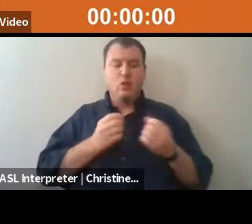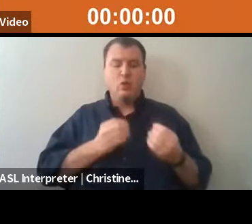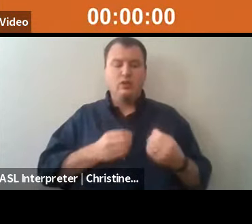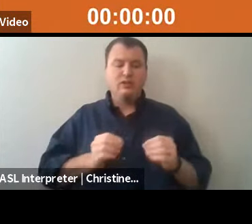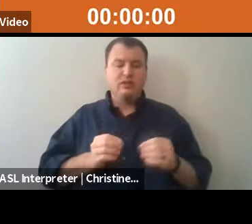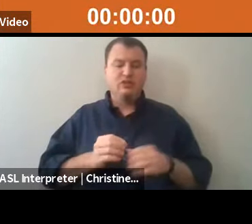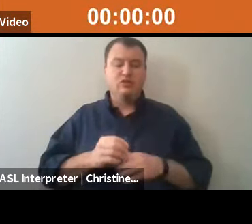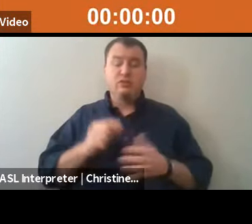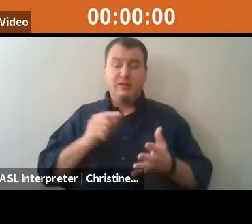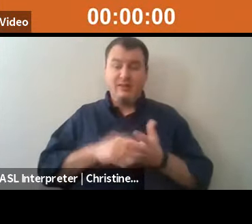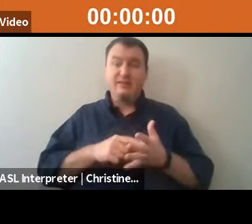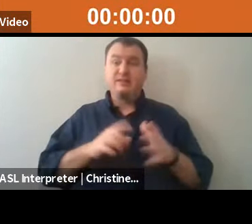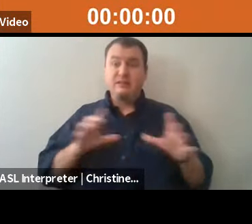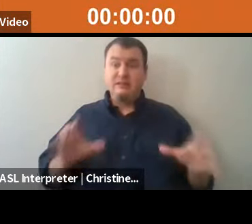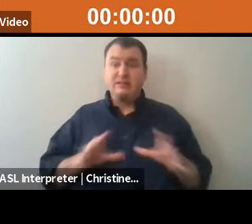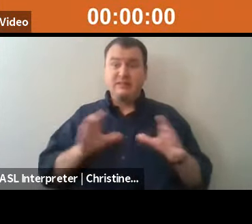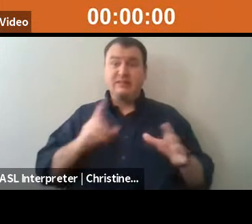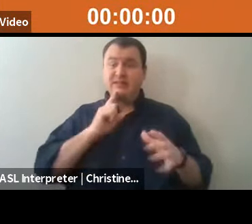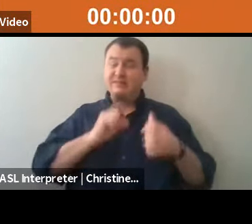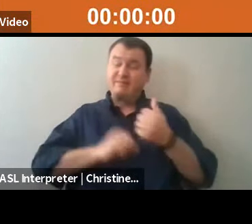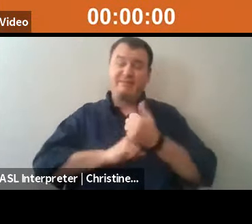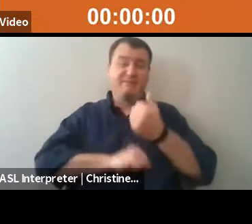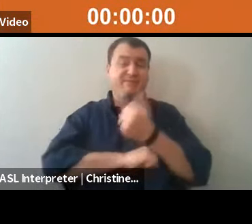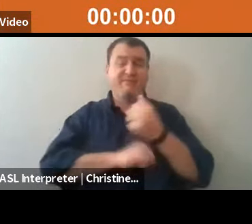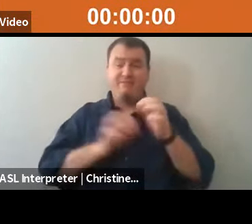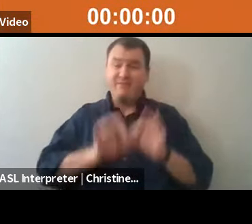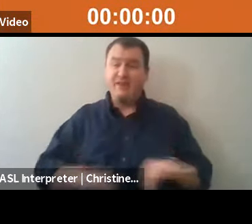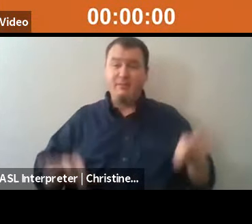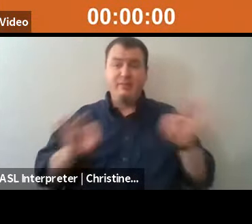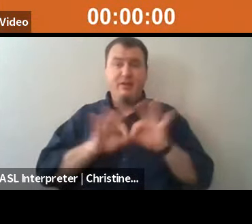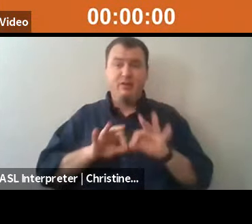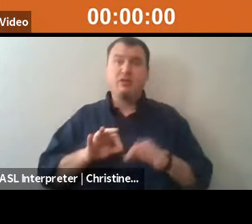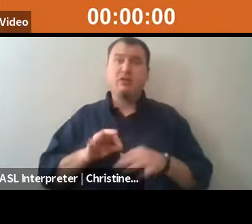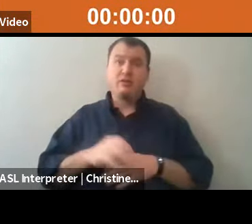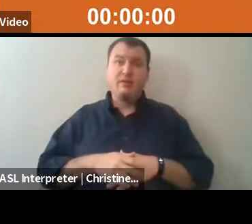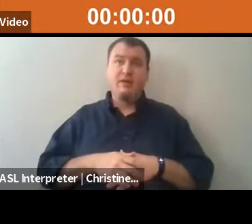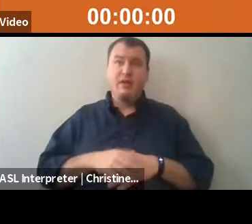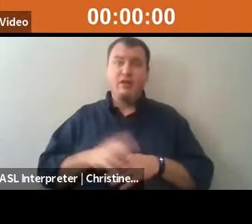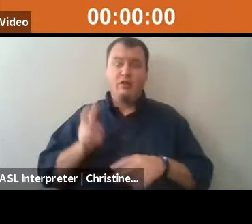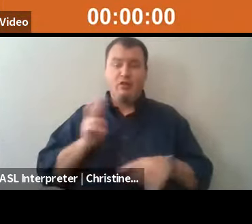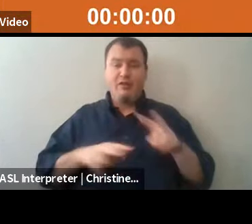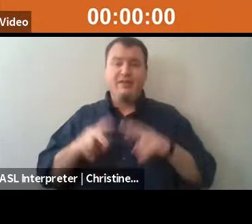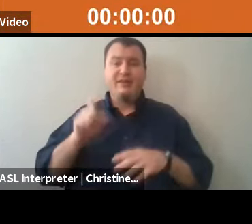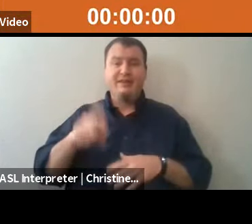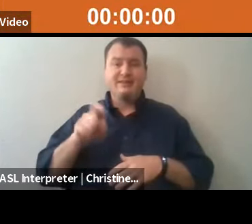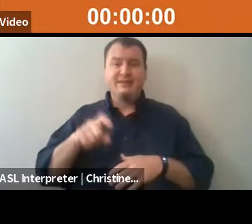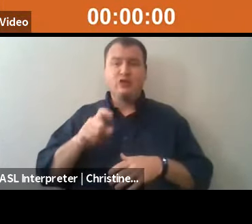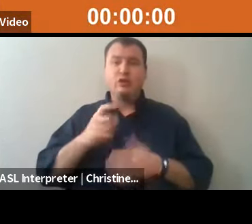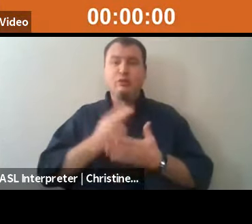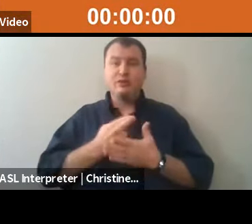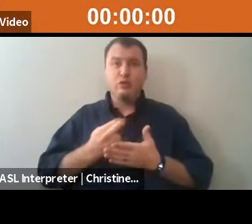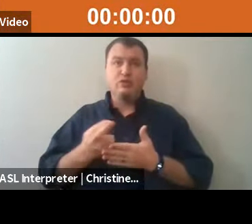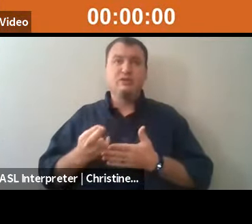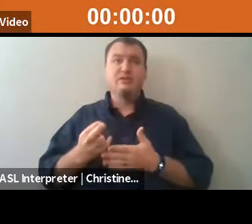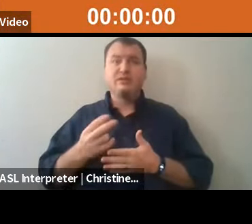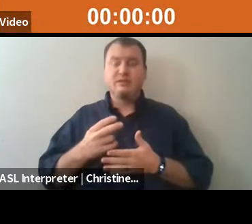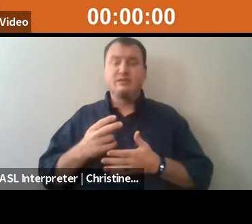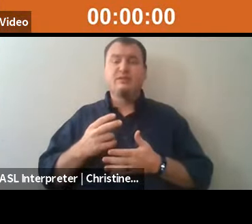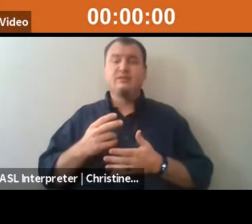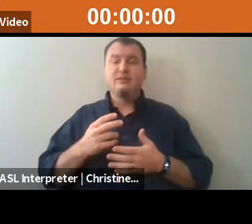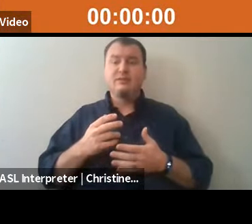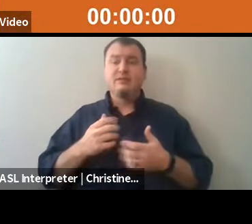Segundo, dotar de recursos. Recursos, además, de manera sostenible. España ha adoptado un plan